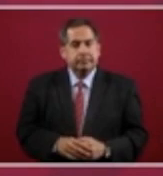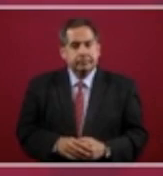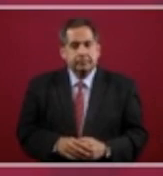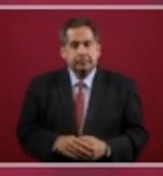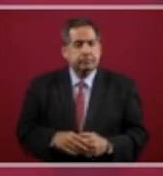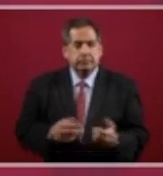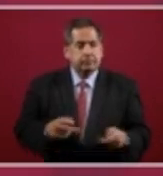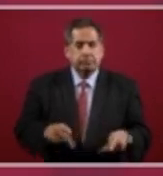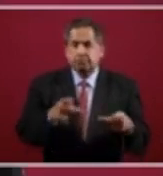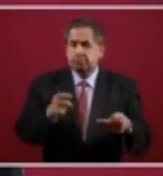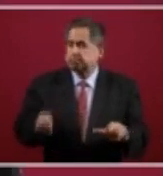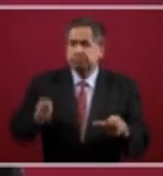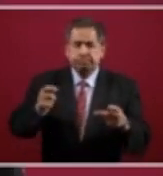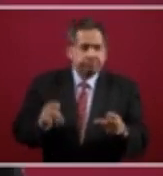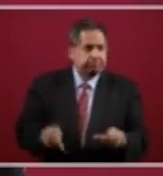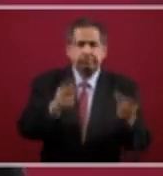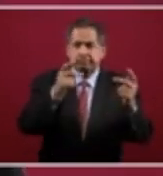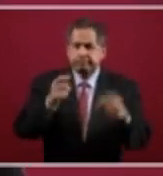Subastar